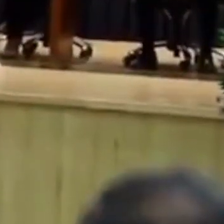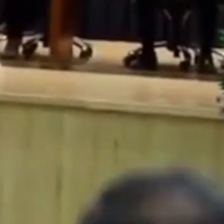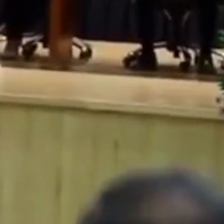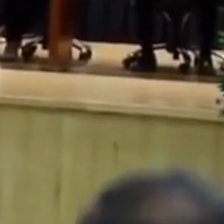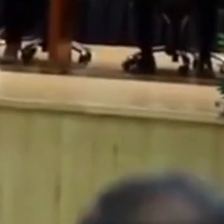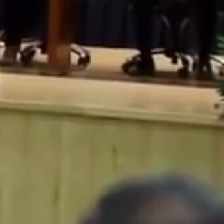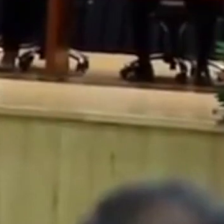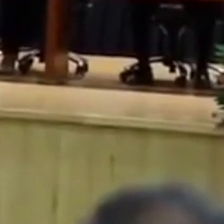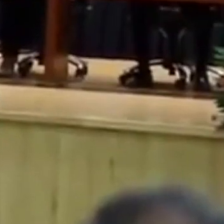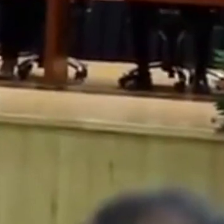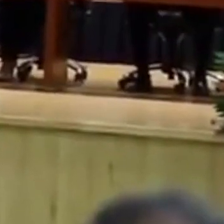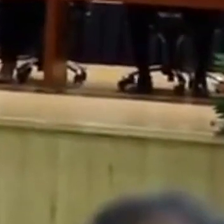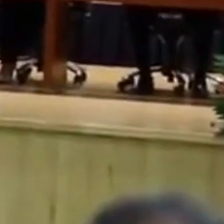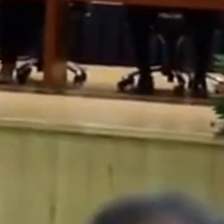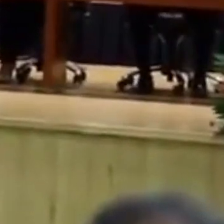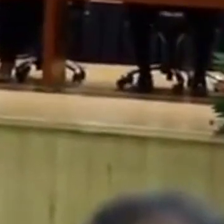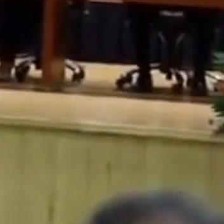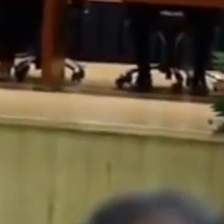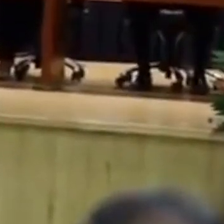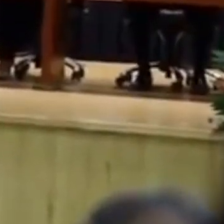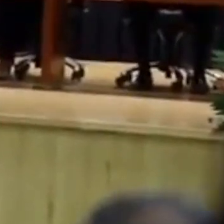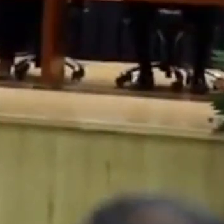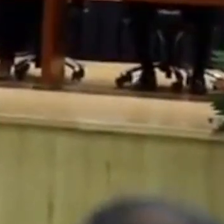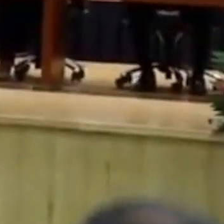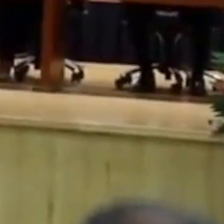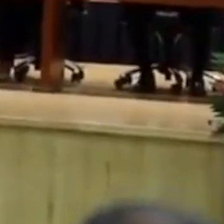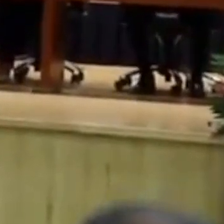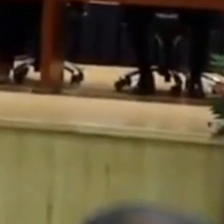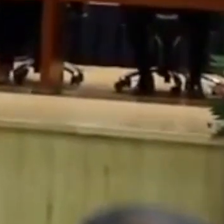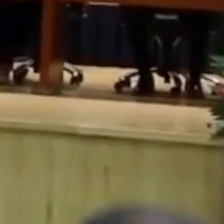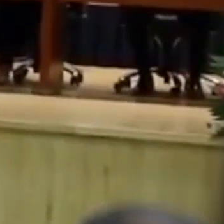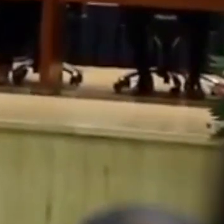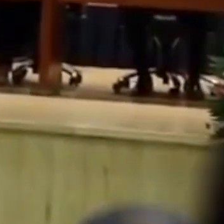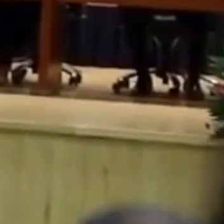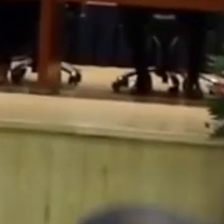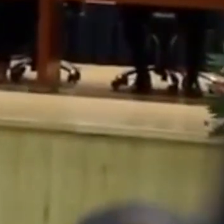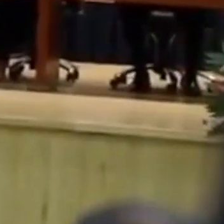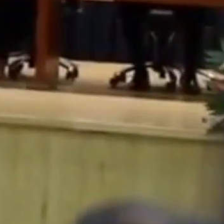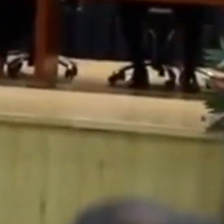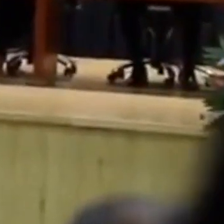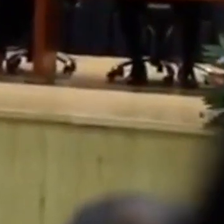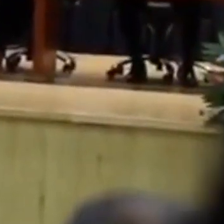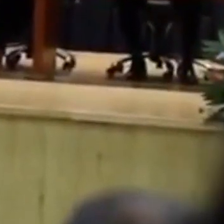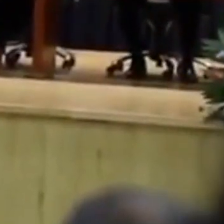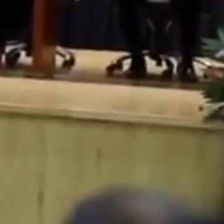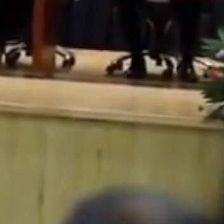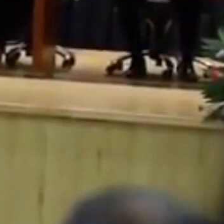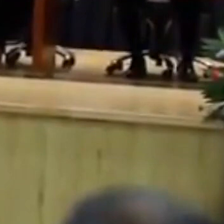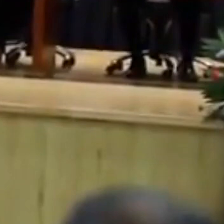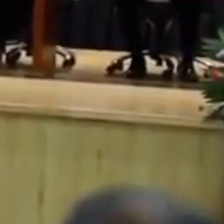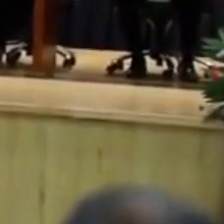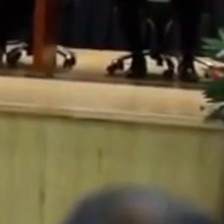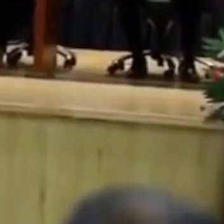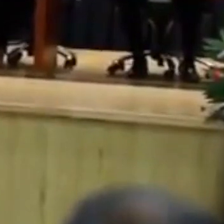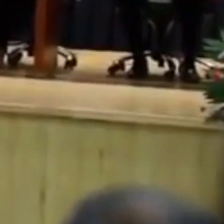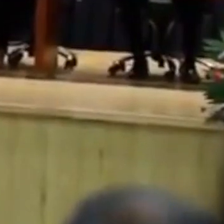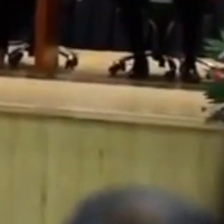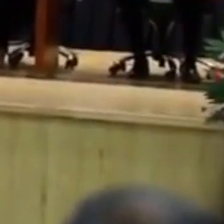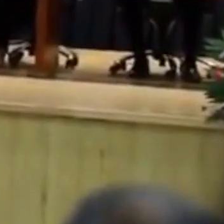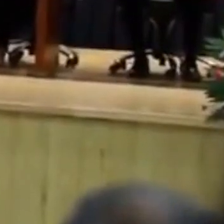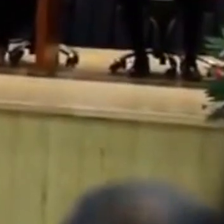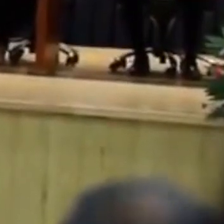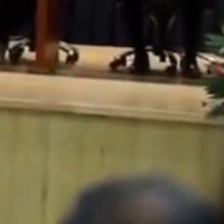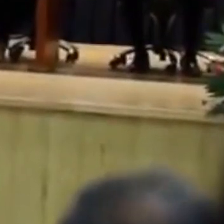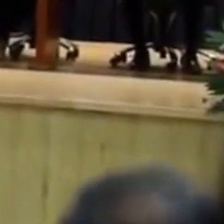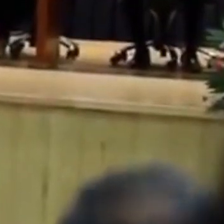inicie el procedimiento de remoción del fiscal general carlos zamarripa aguirre al dar lectura a las consideraciones del documento